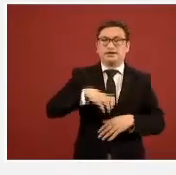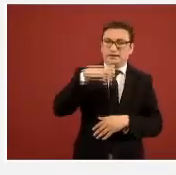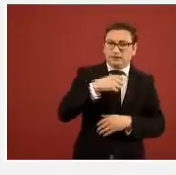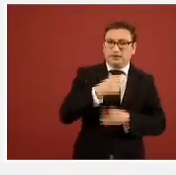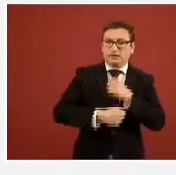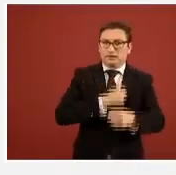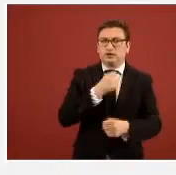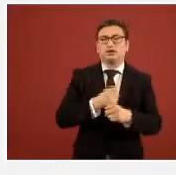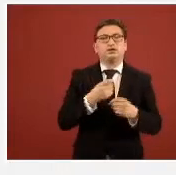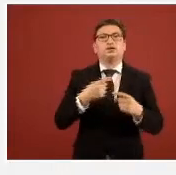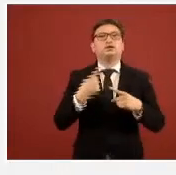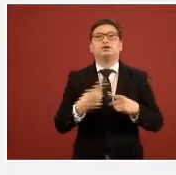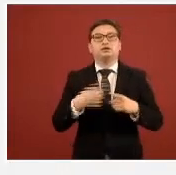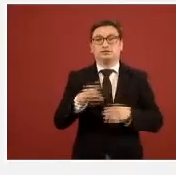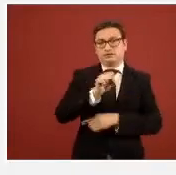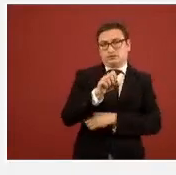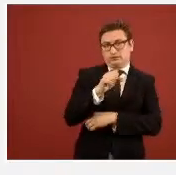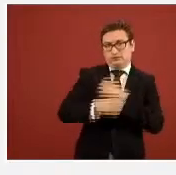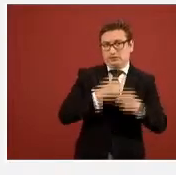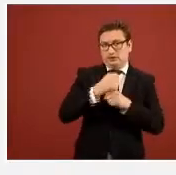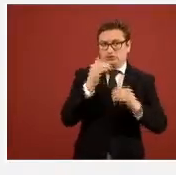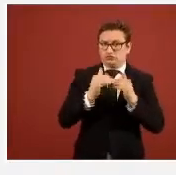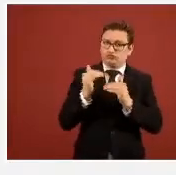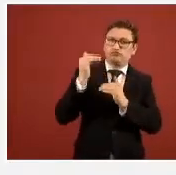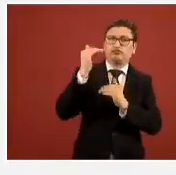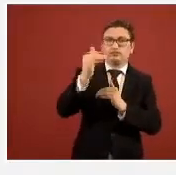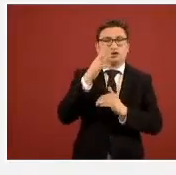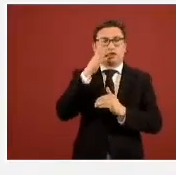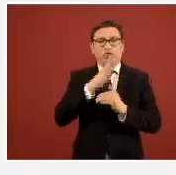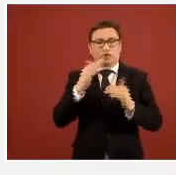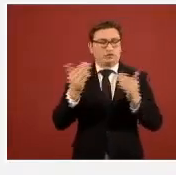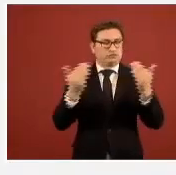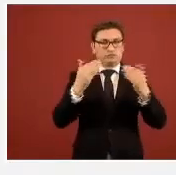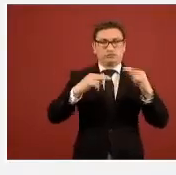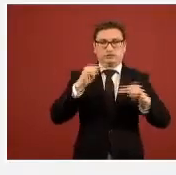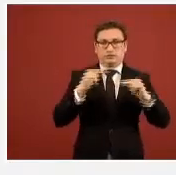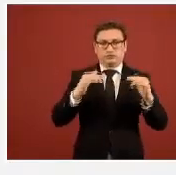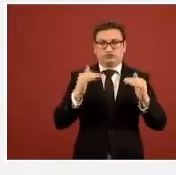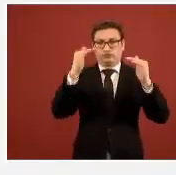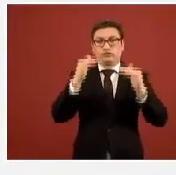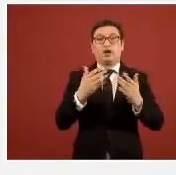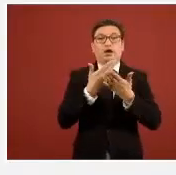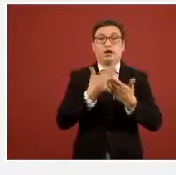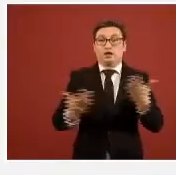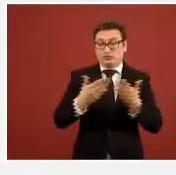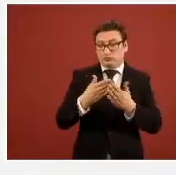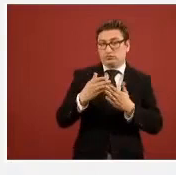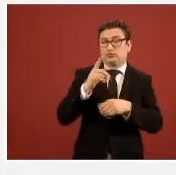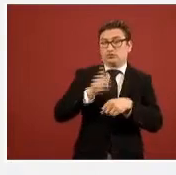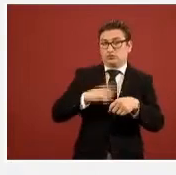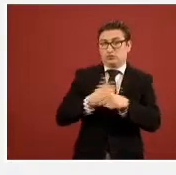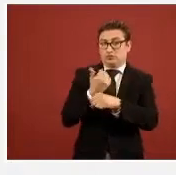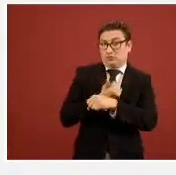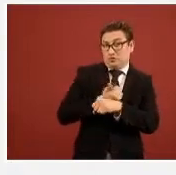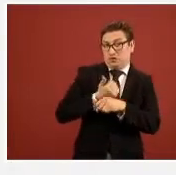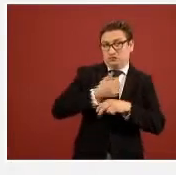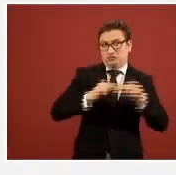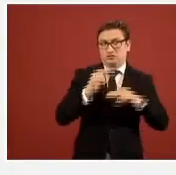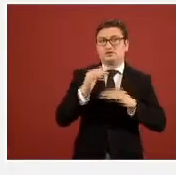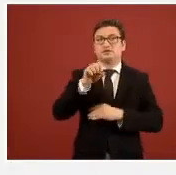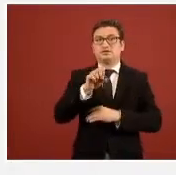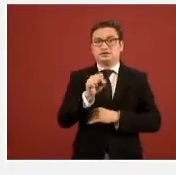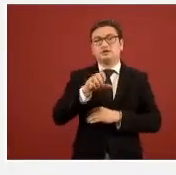los que son mayores de 60 años, estaban casi a la par las dos barras. Hoy día ya la barra amarilla supera los mayores de